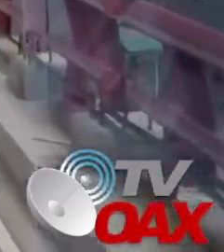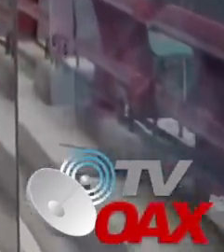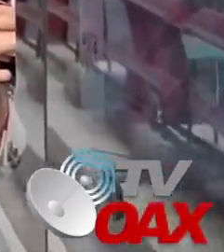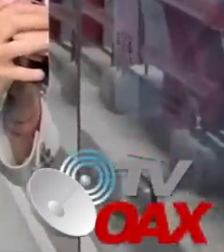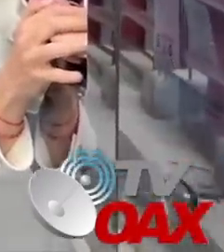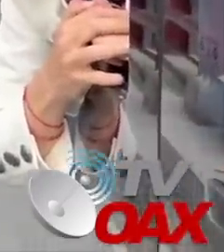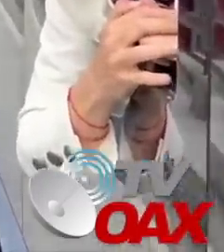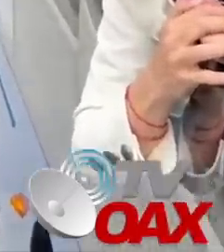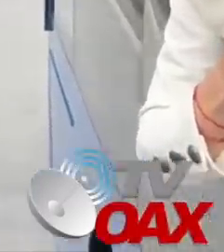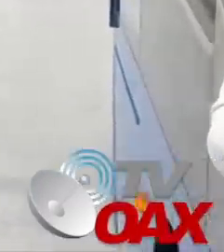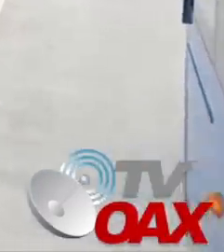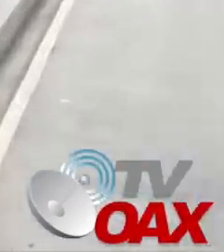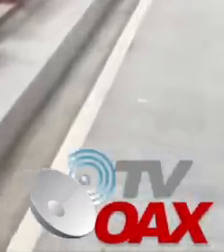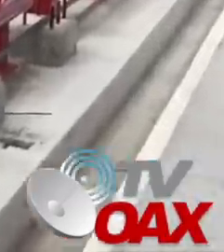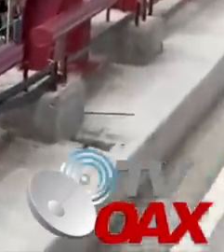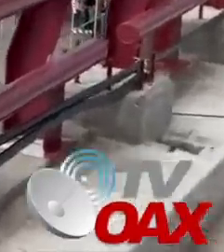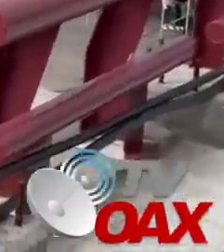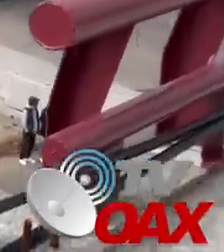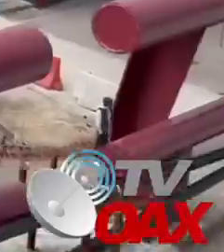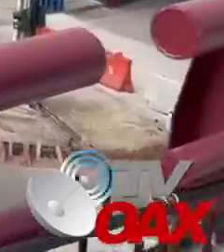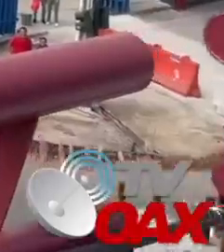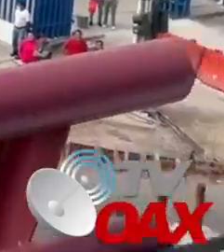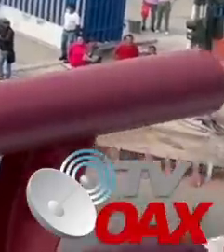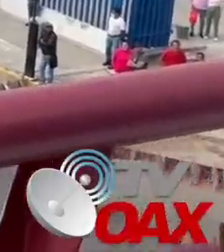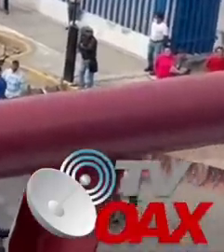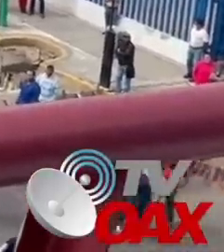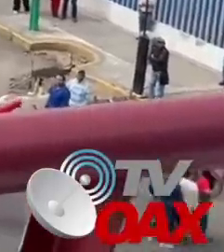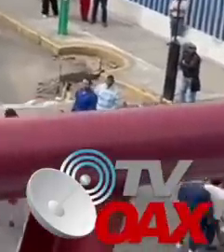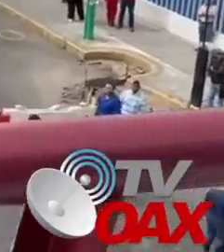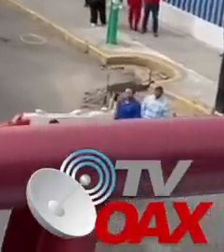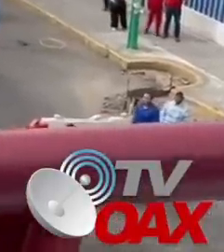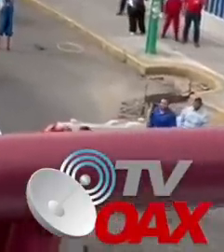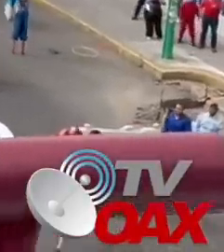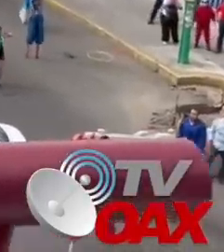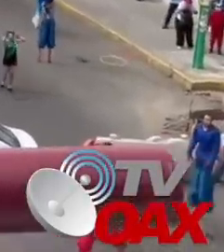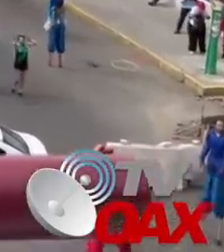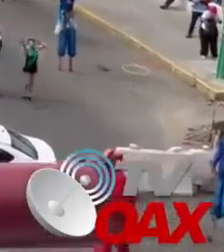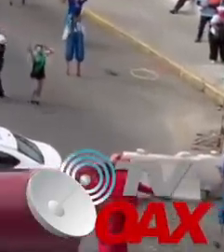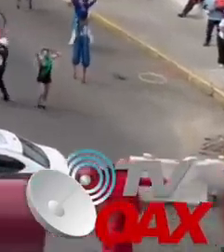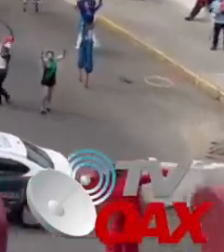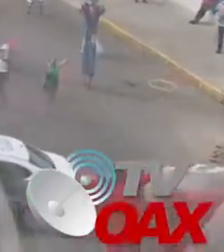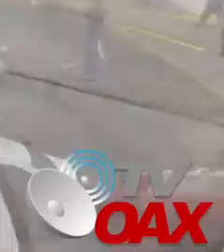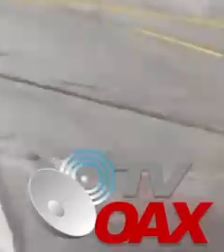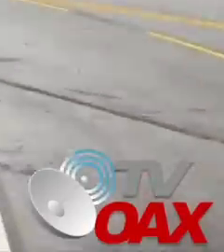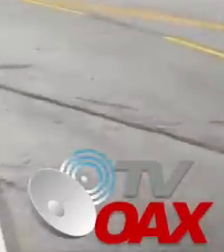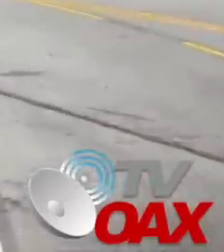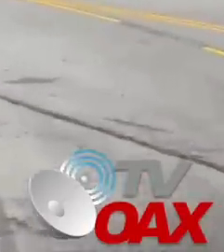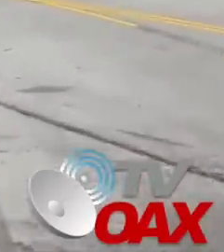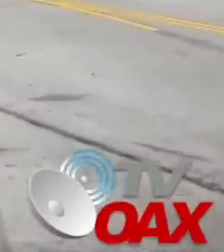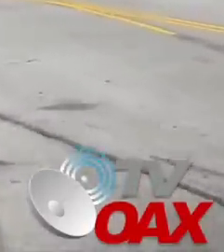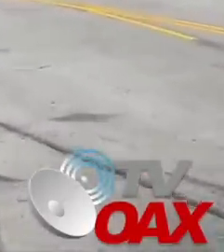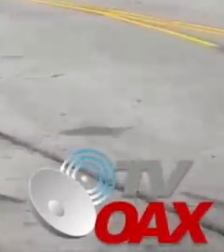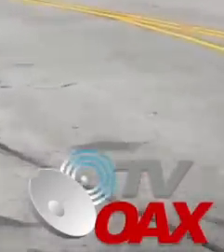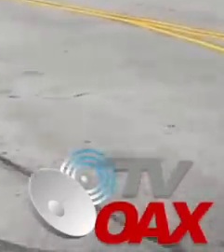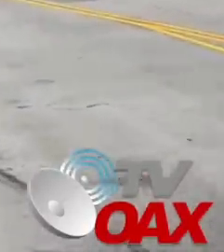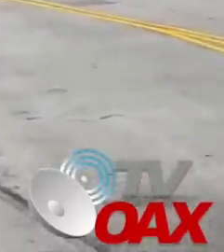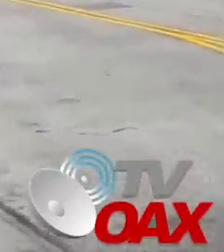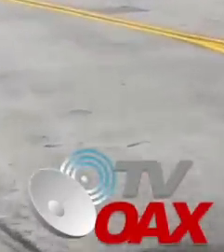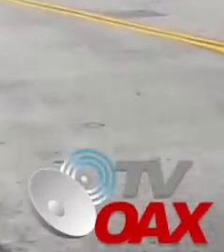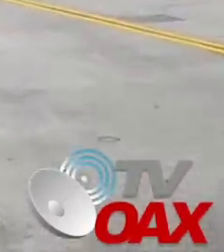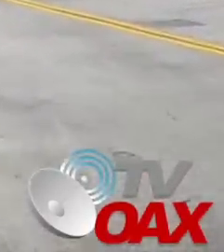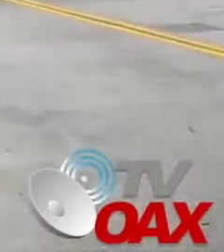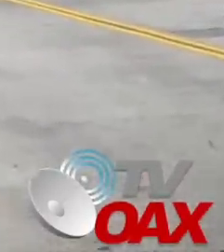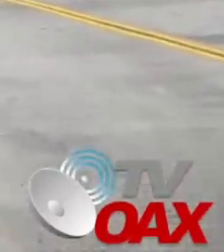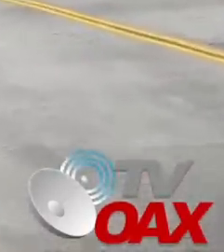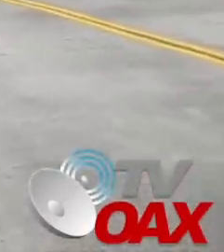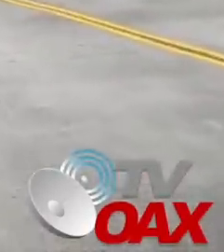un segundo piso dedicado exclusivamente a los trolebuses eléctricos.